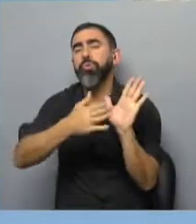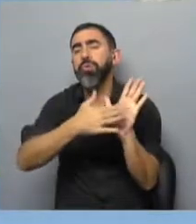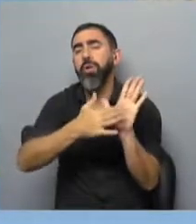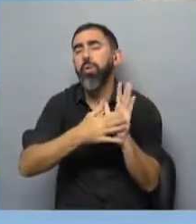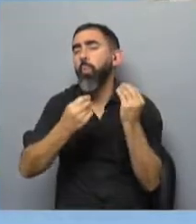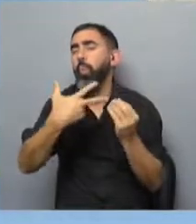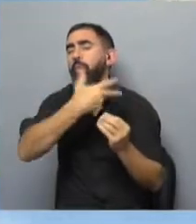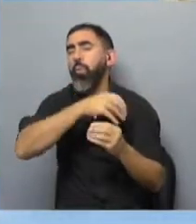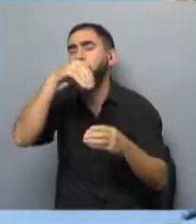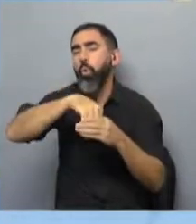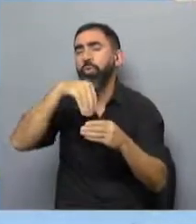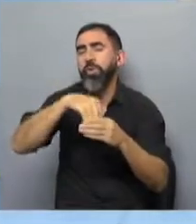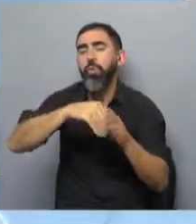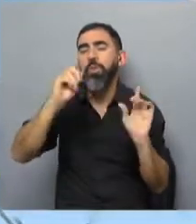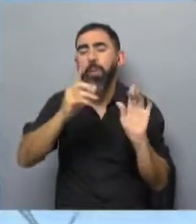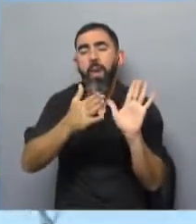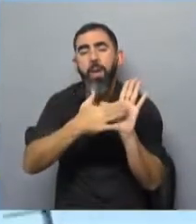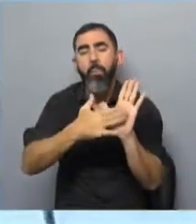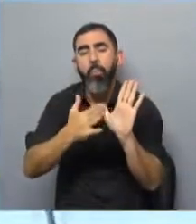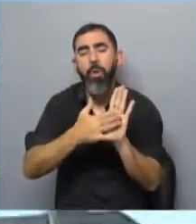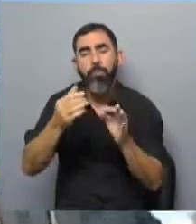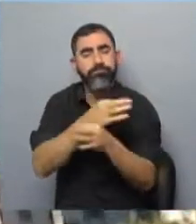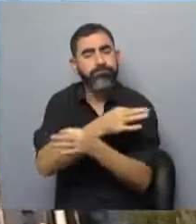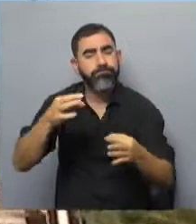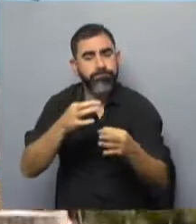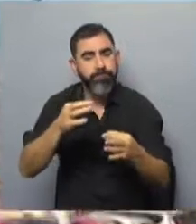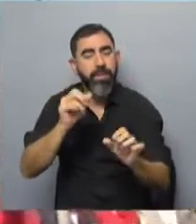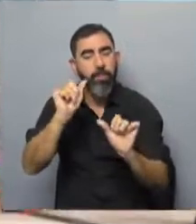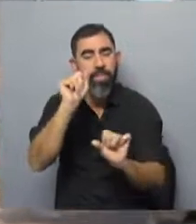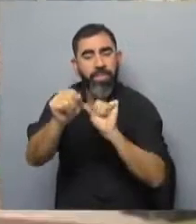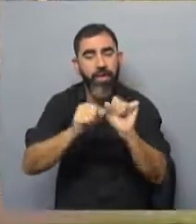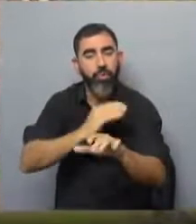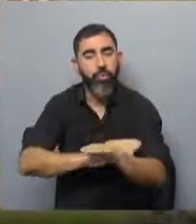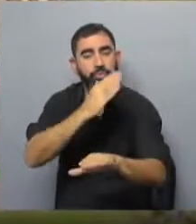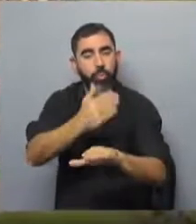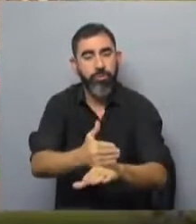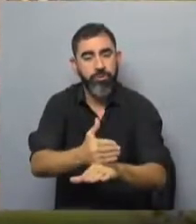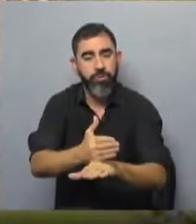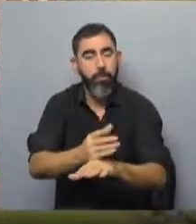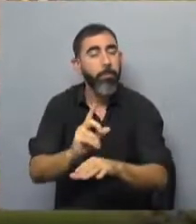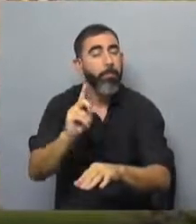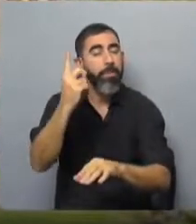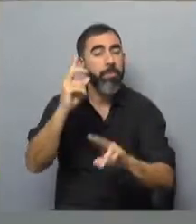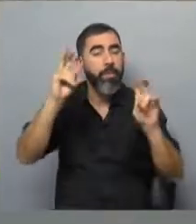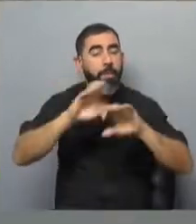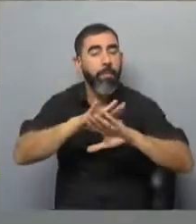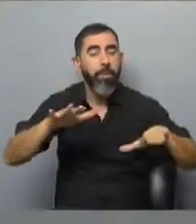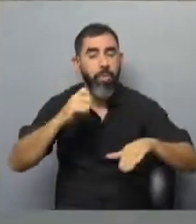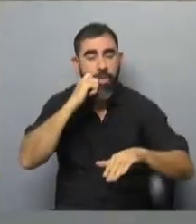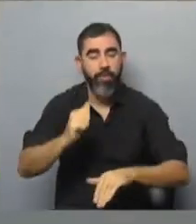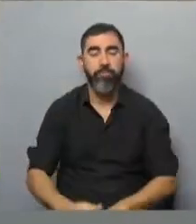de las vacunas y las pruebas realizadas sobre su efectividad y daños colaterales, principalmente en menores de